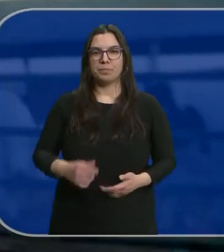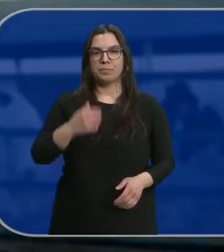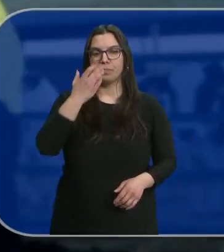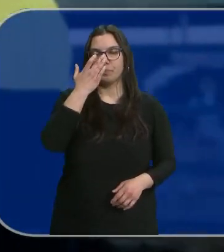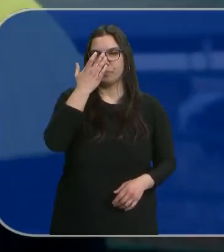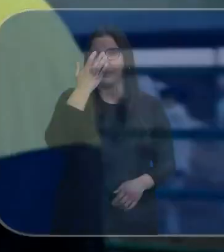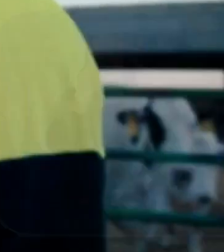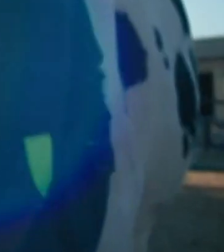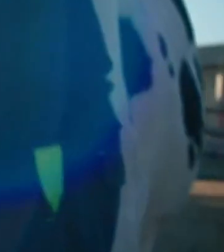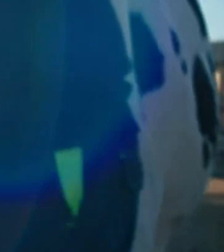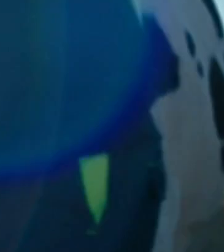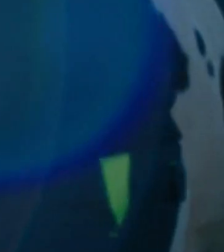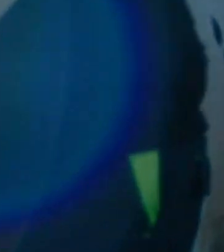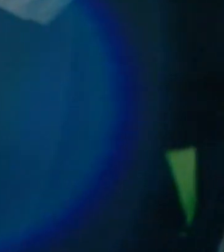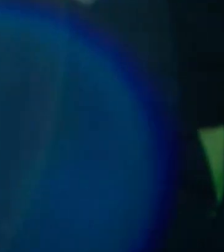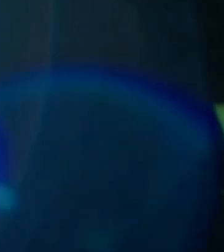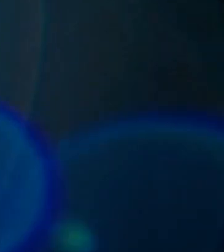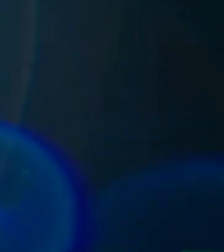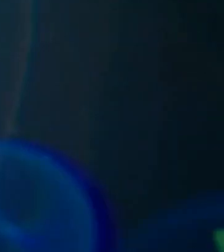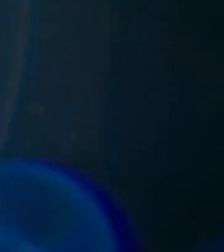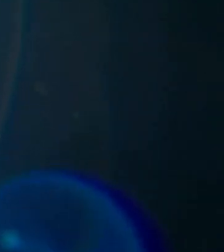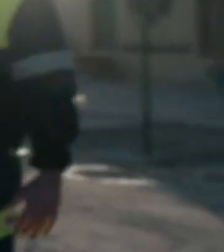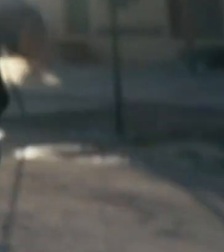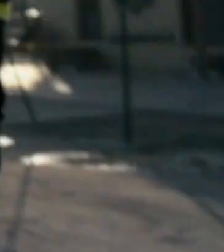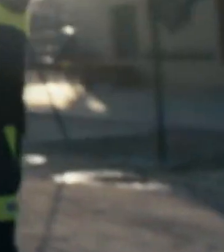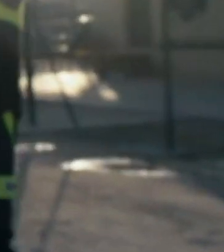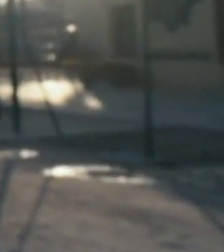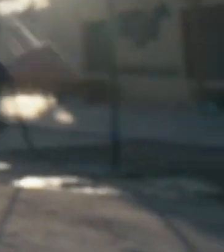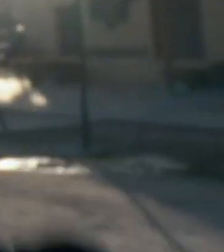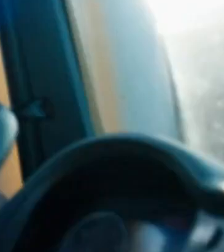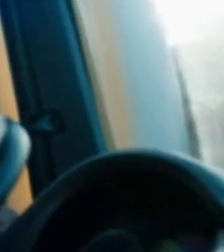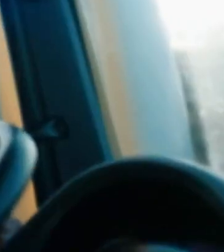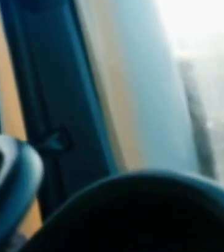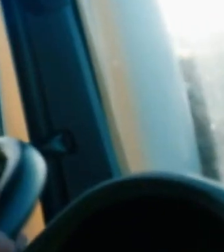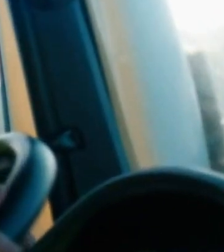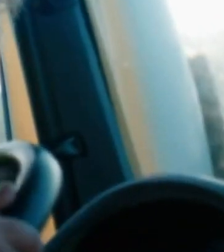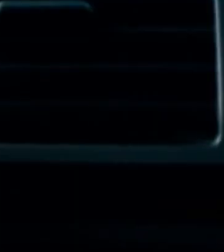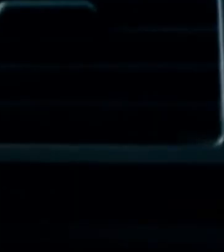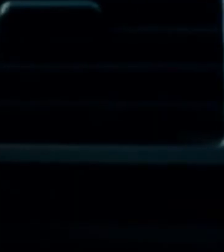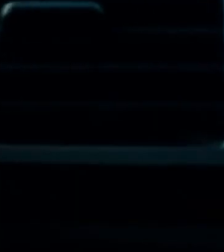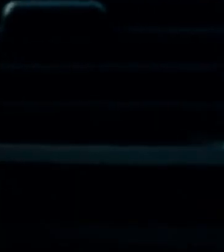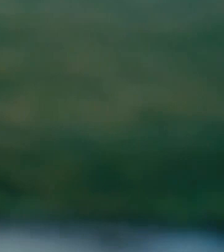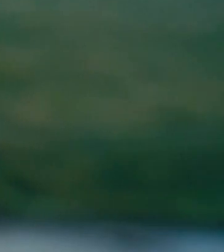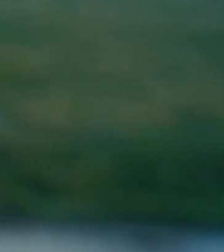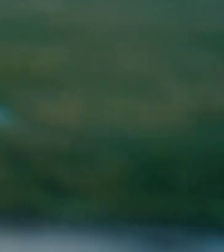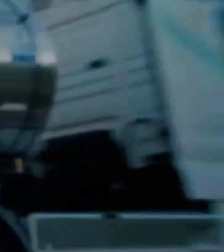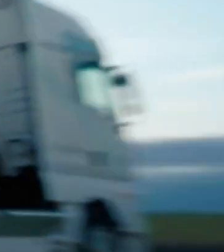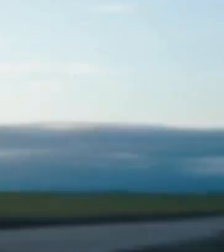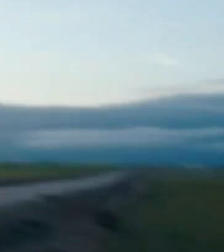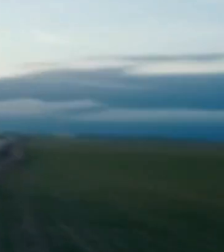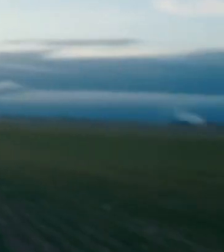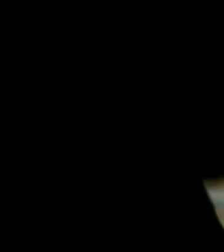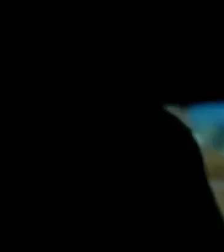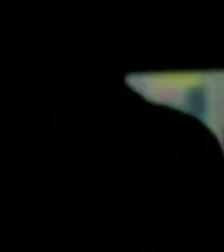Te quiero tanto que cada paso que doy lo doy pensando en ti. Tanto que siempre te tengo presente. Tanto que por